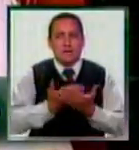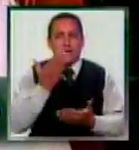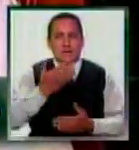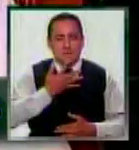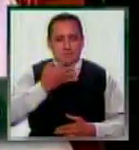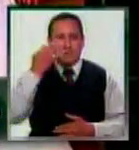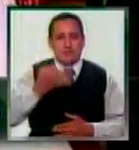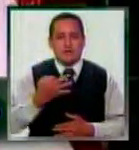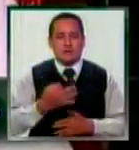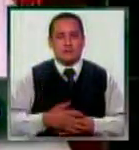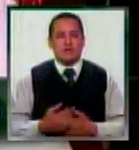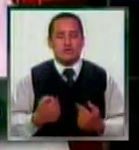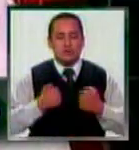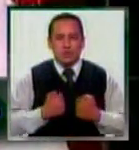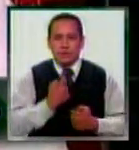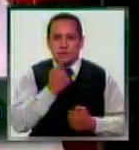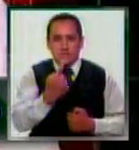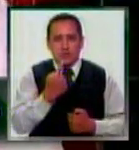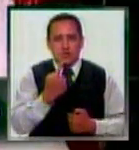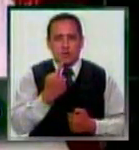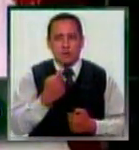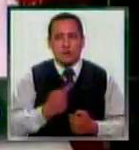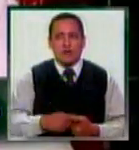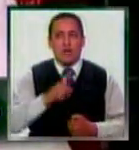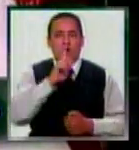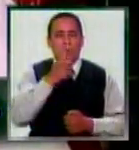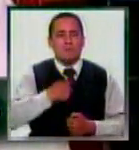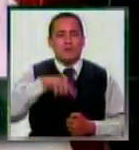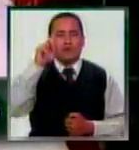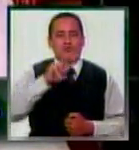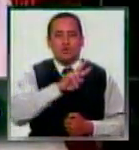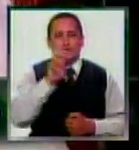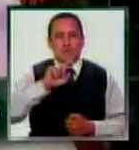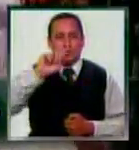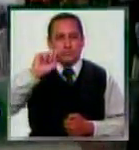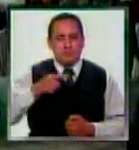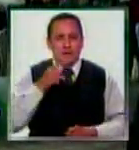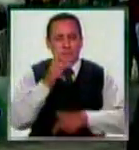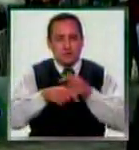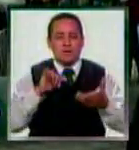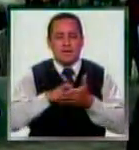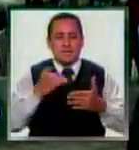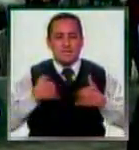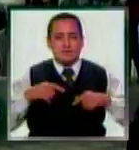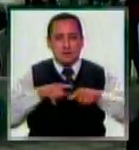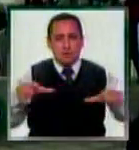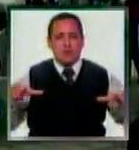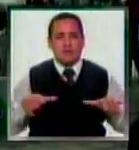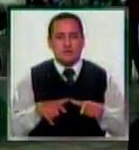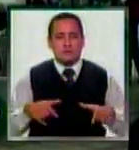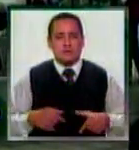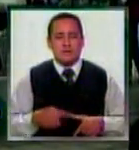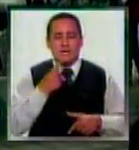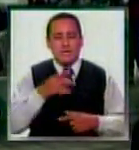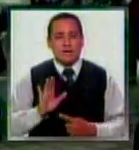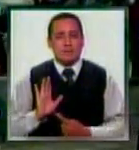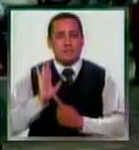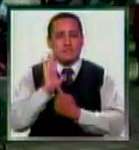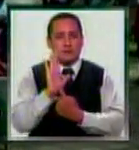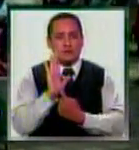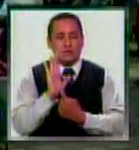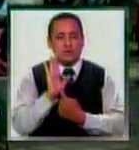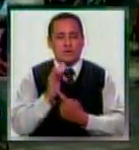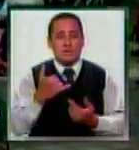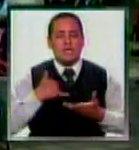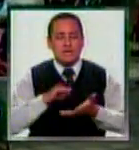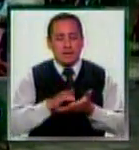verdad, lo digo al 1.200.000 habitantes que tiene esta región, y en representación, y